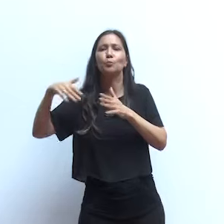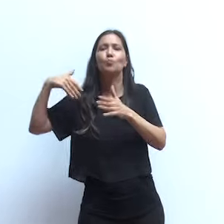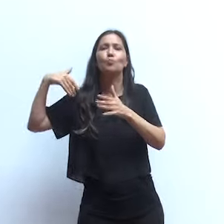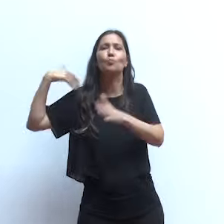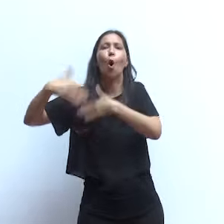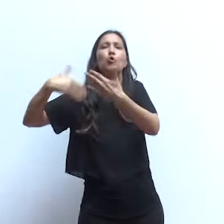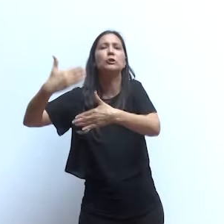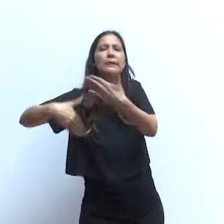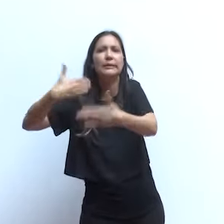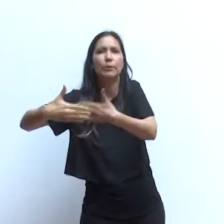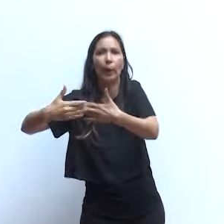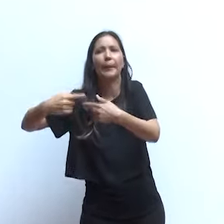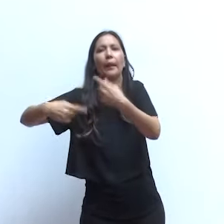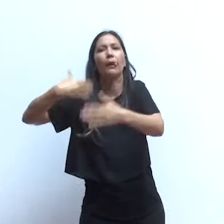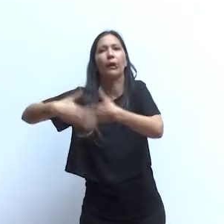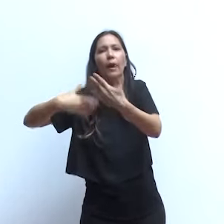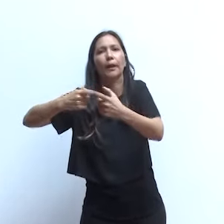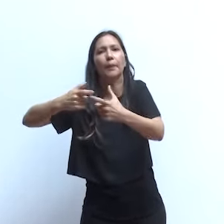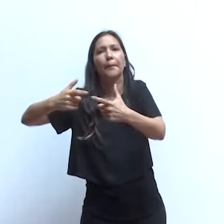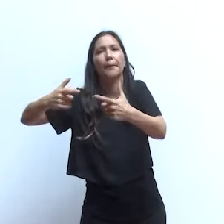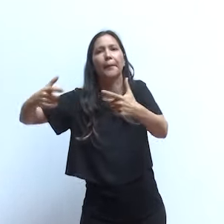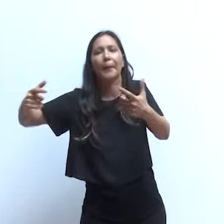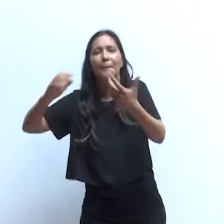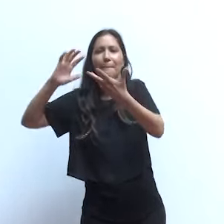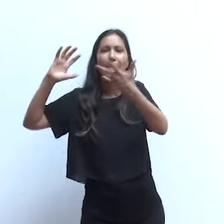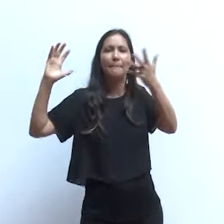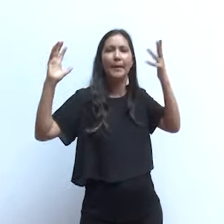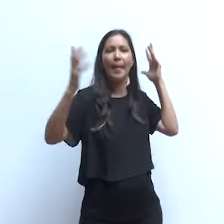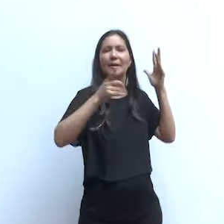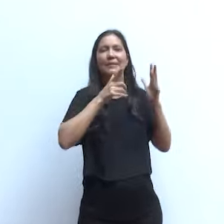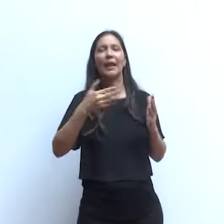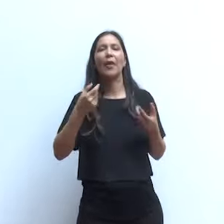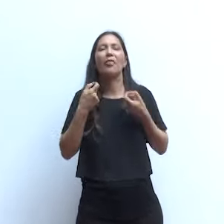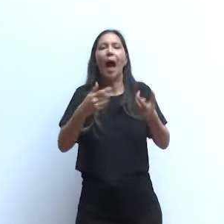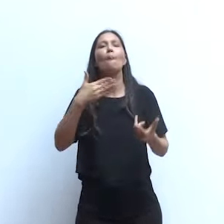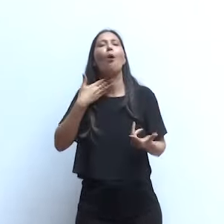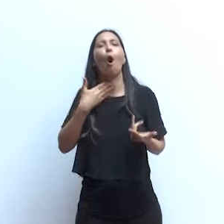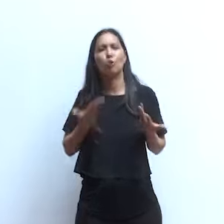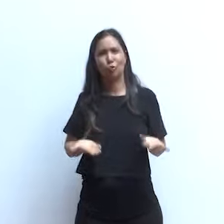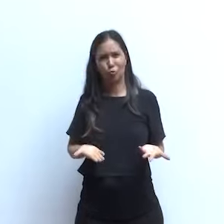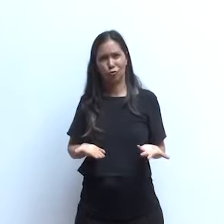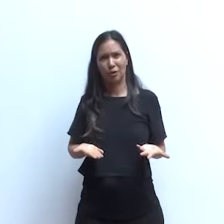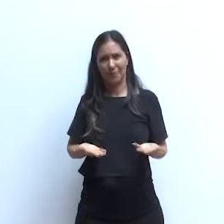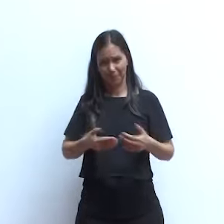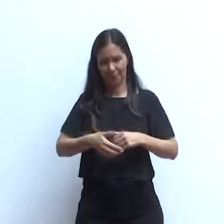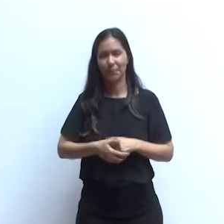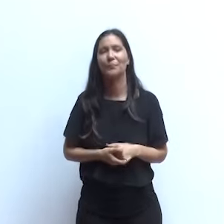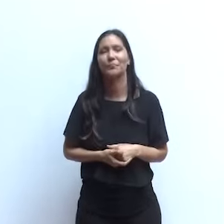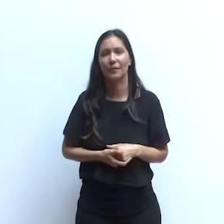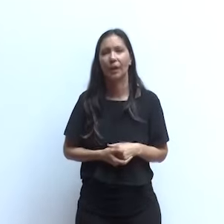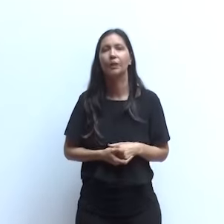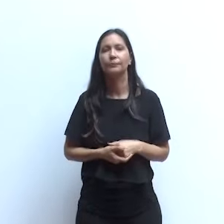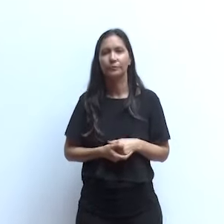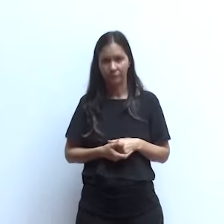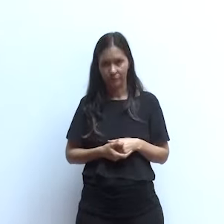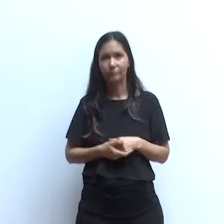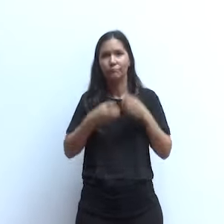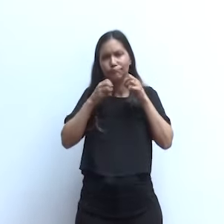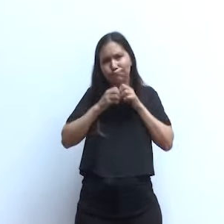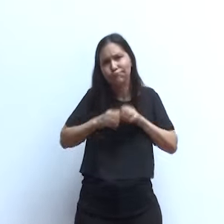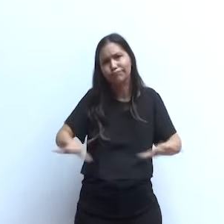sediment eh Por lo bajo que fueron permeando la subjetividad y relaciones sociales